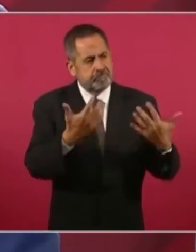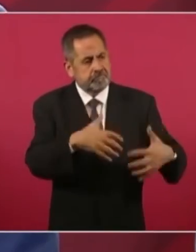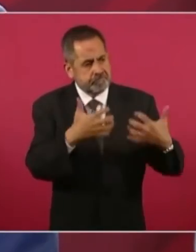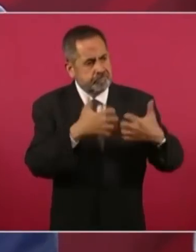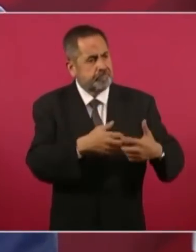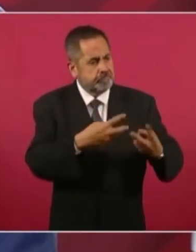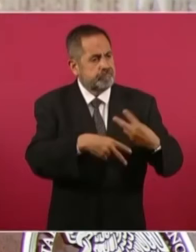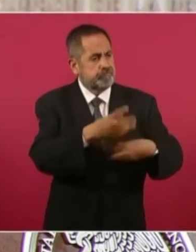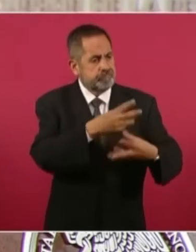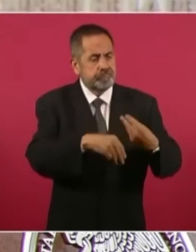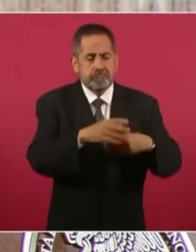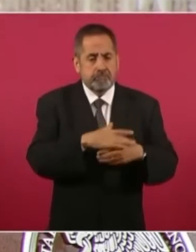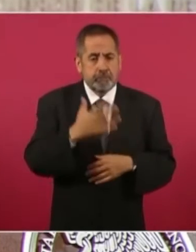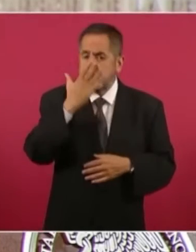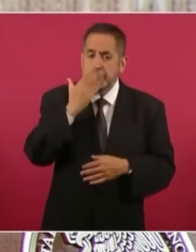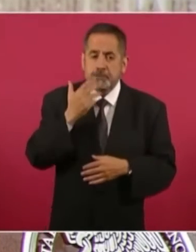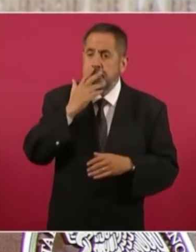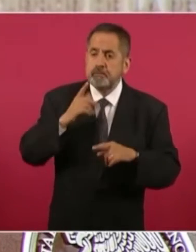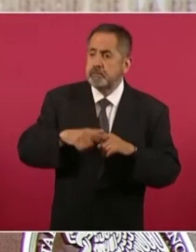productivas.